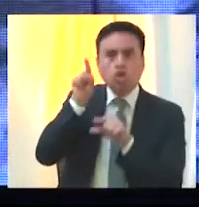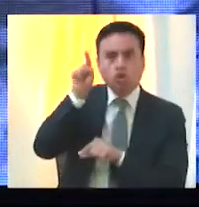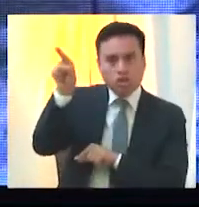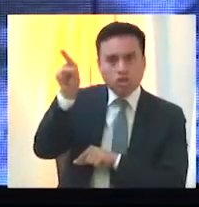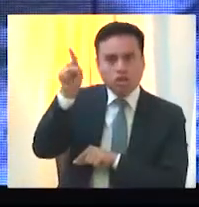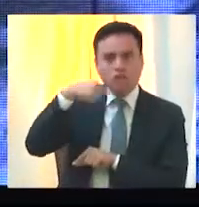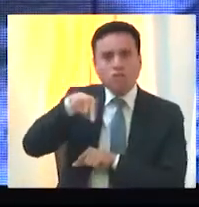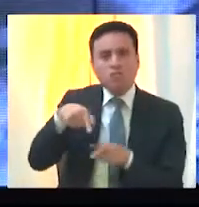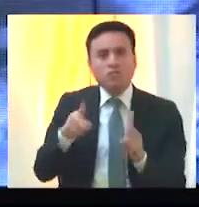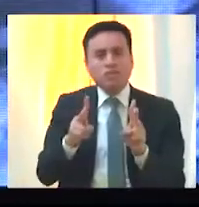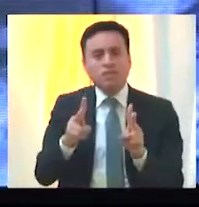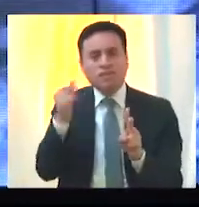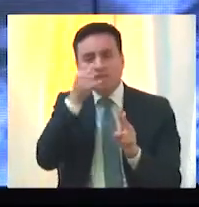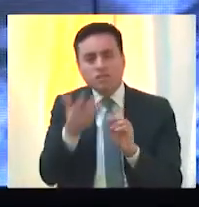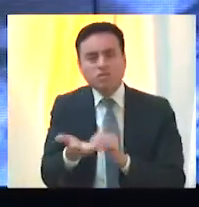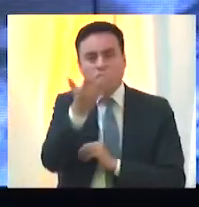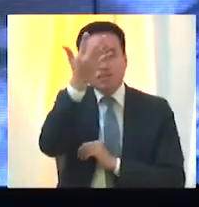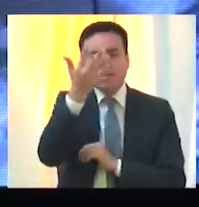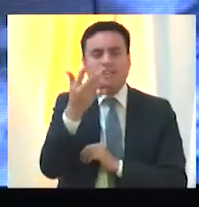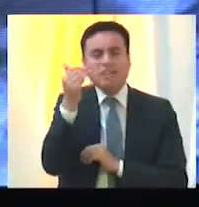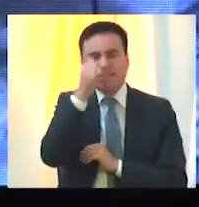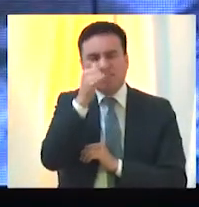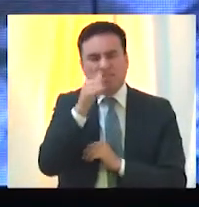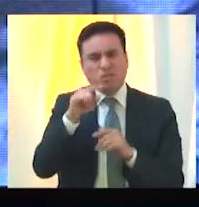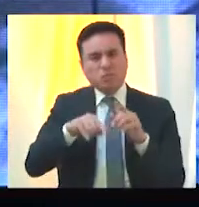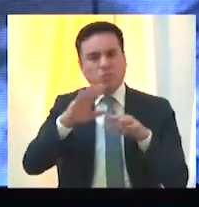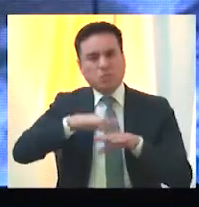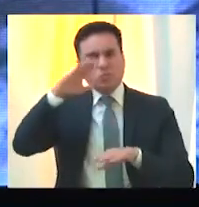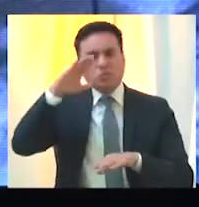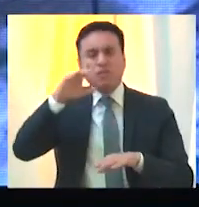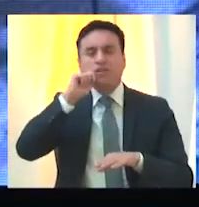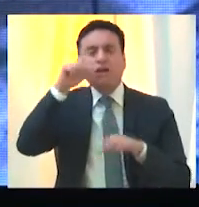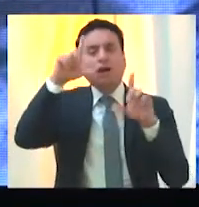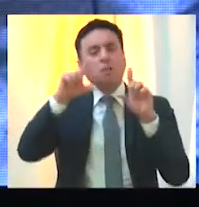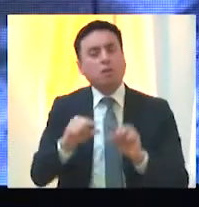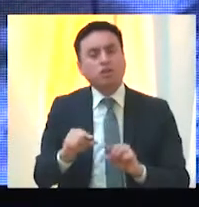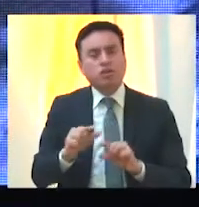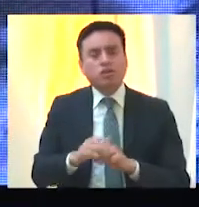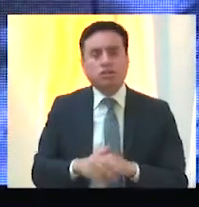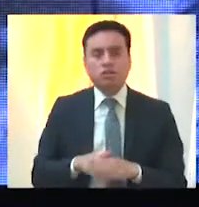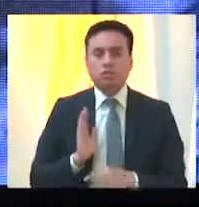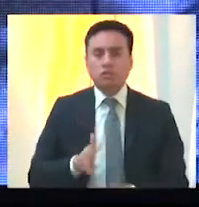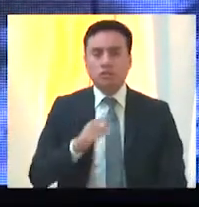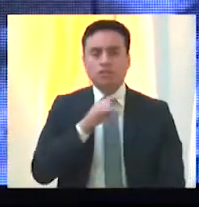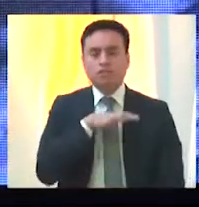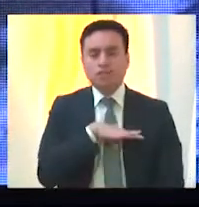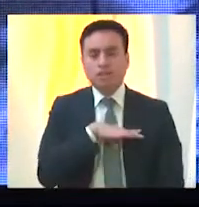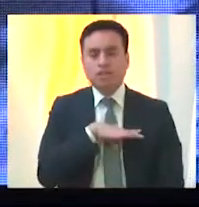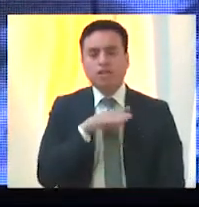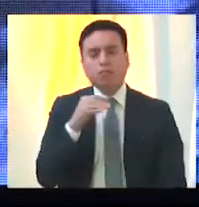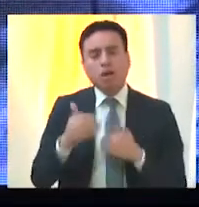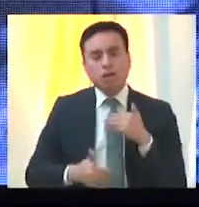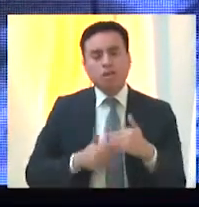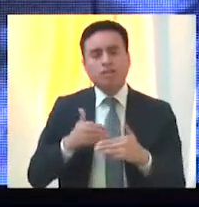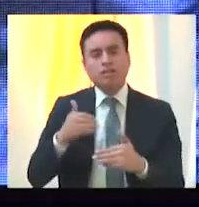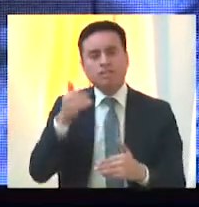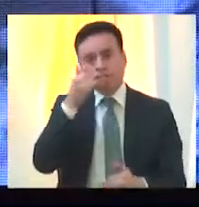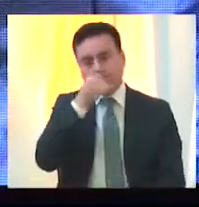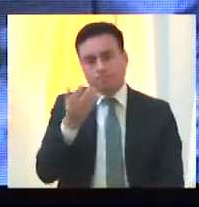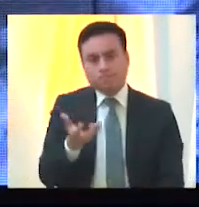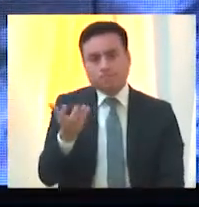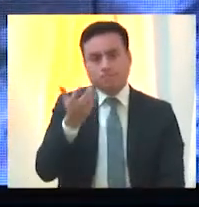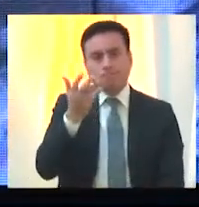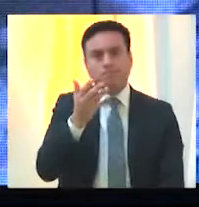nos permite que nuestras emisiones de gases con efecto invernadero sean sustancialmente menores. Todavía Chile está en una senda de emitir, y